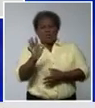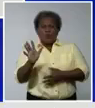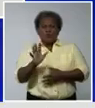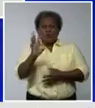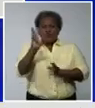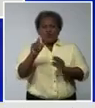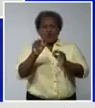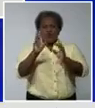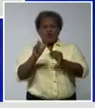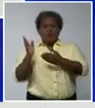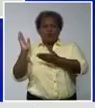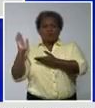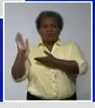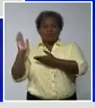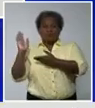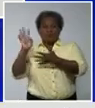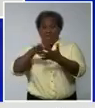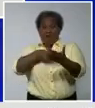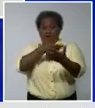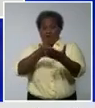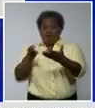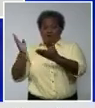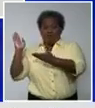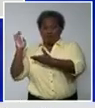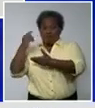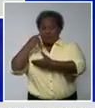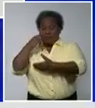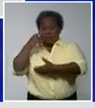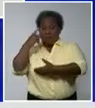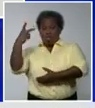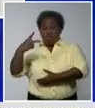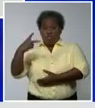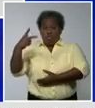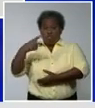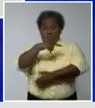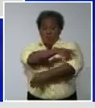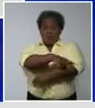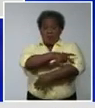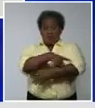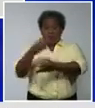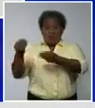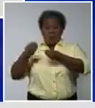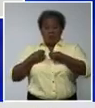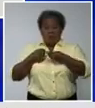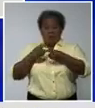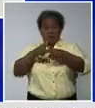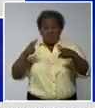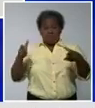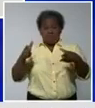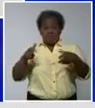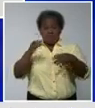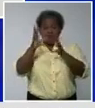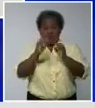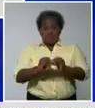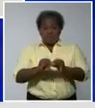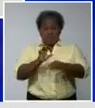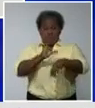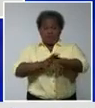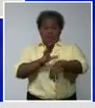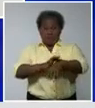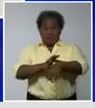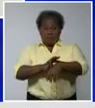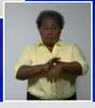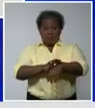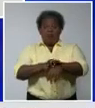este pastel se ven los dos países que aportan el mayor número, y que prácticamente ocupan